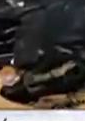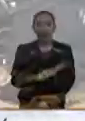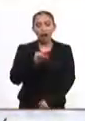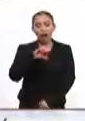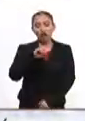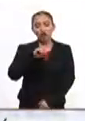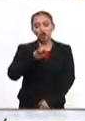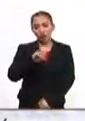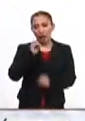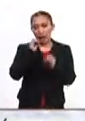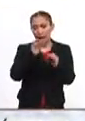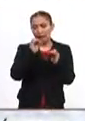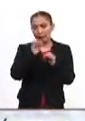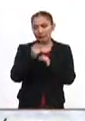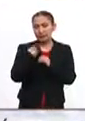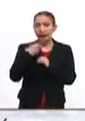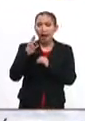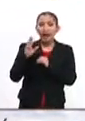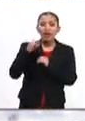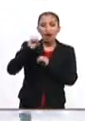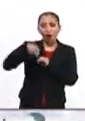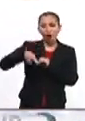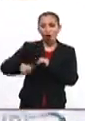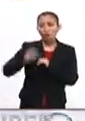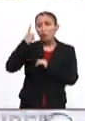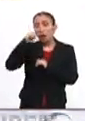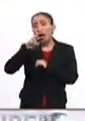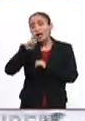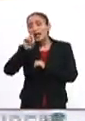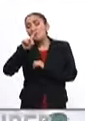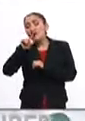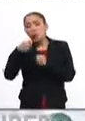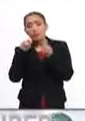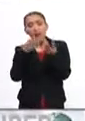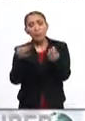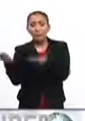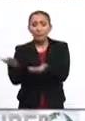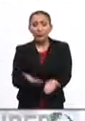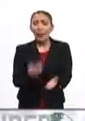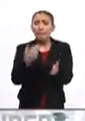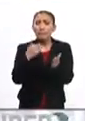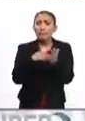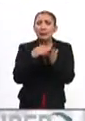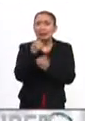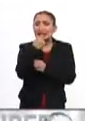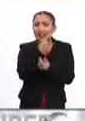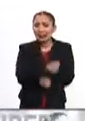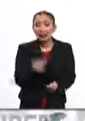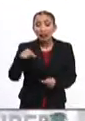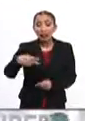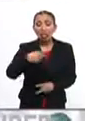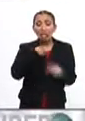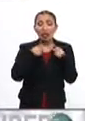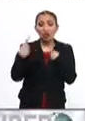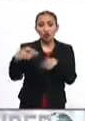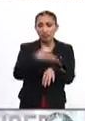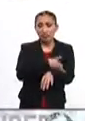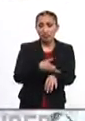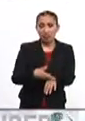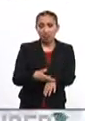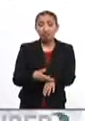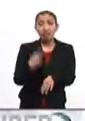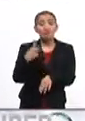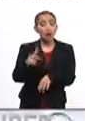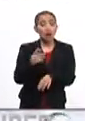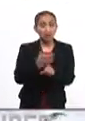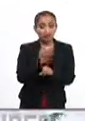ACNUR, la agencia de la ONU para los refugiados, está proporcionando cobijo a los miles de niños atrapados aquí y a sus familias,